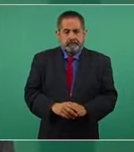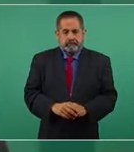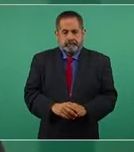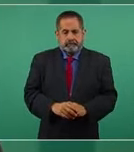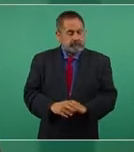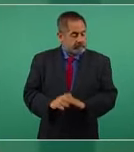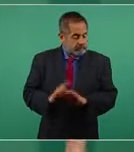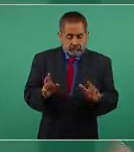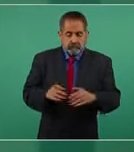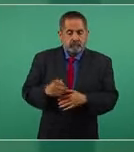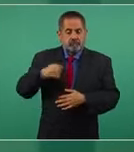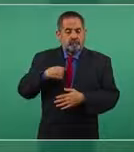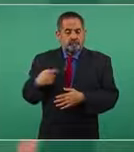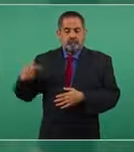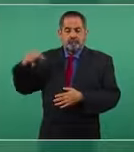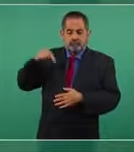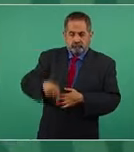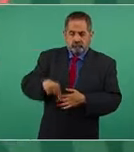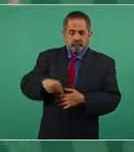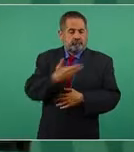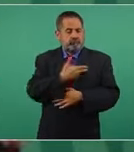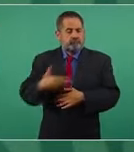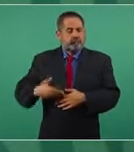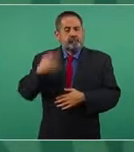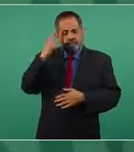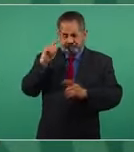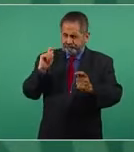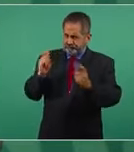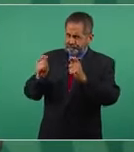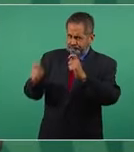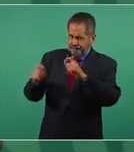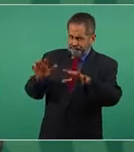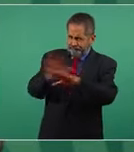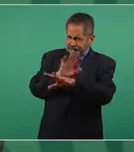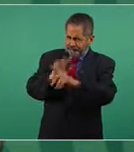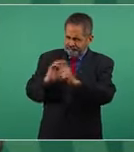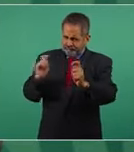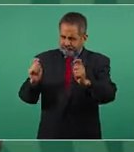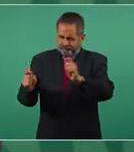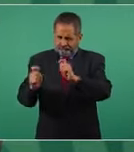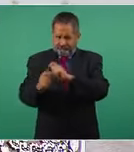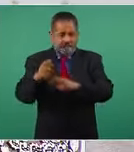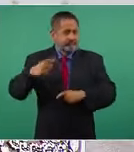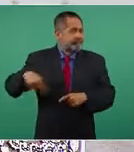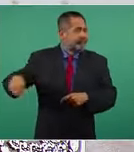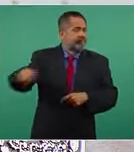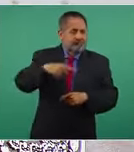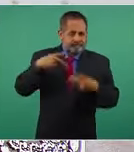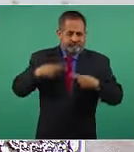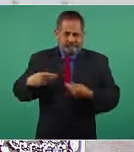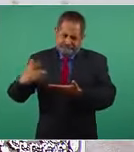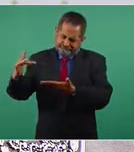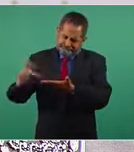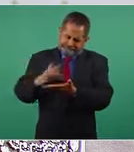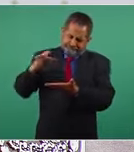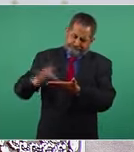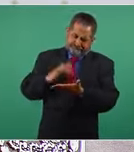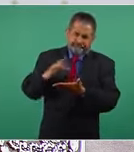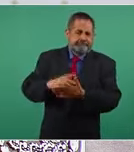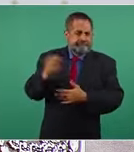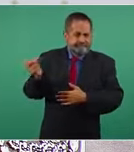Nada más nosotros llegamos para transformar y la gente nos apoyó para llevar a cabo